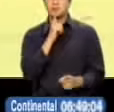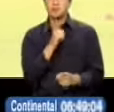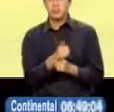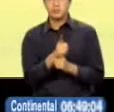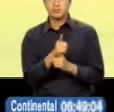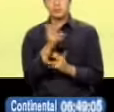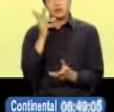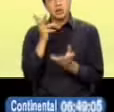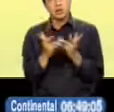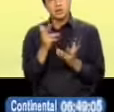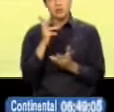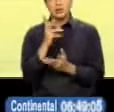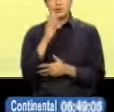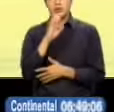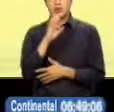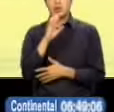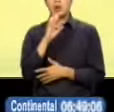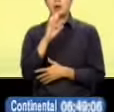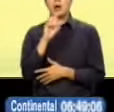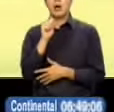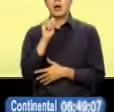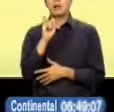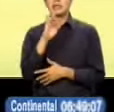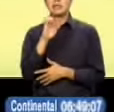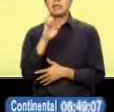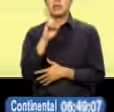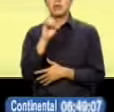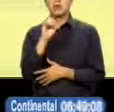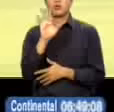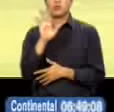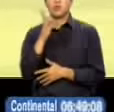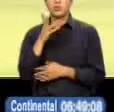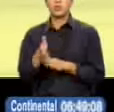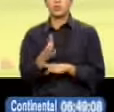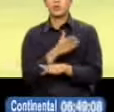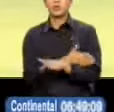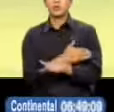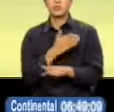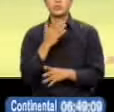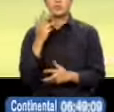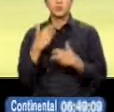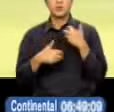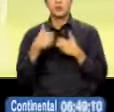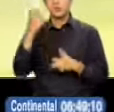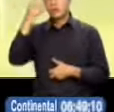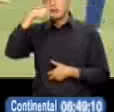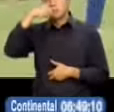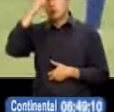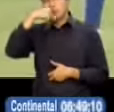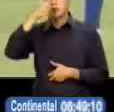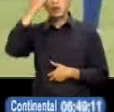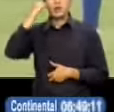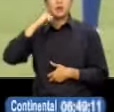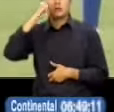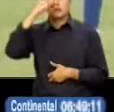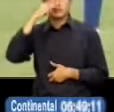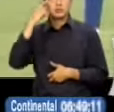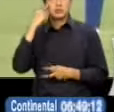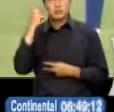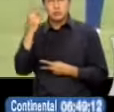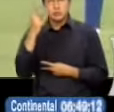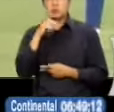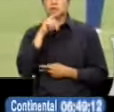podría perderse el partido felipe caicedo quien estaba sufriendo de una afección en gritar esto nos enteramos ayer de primera mano